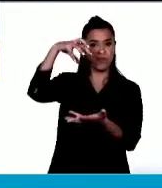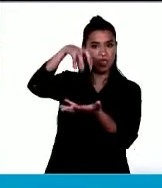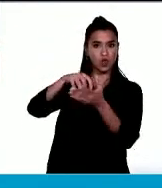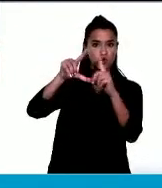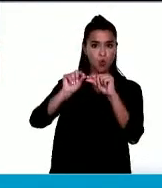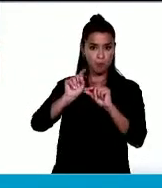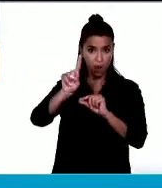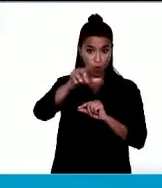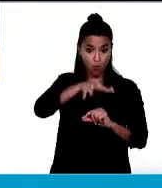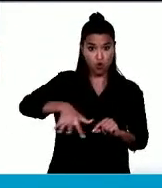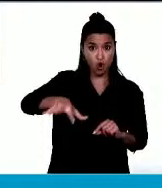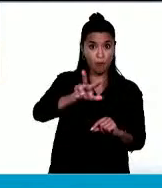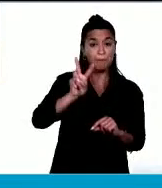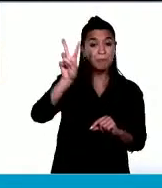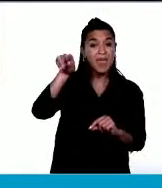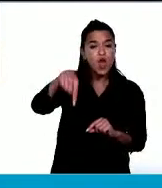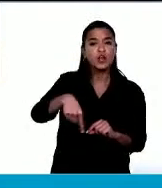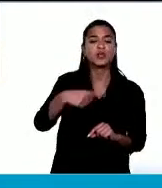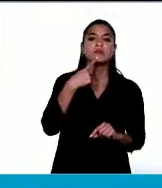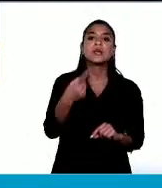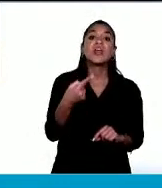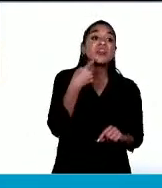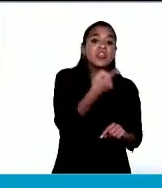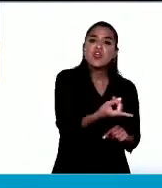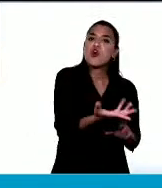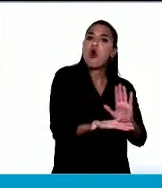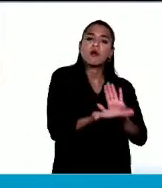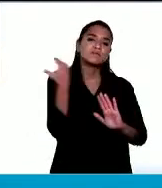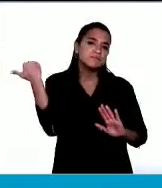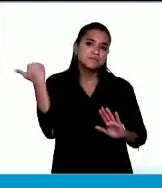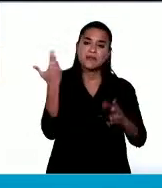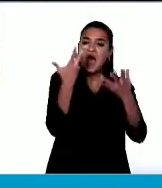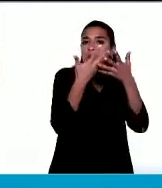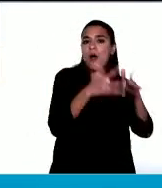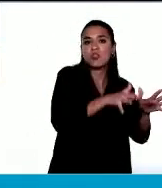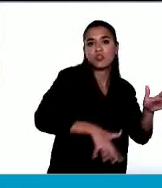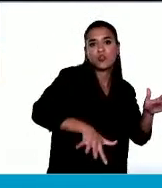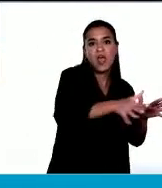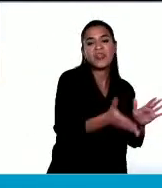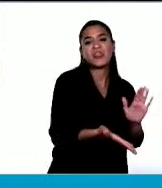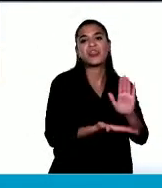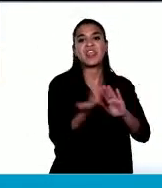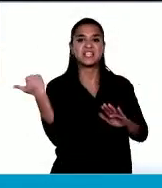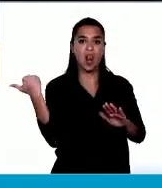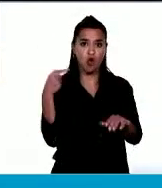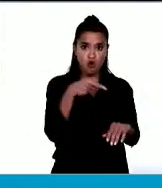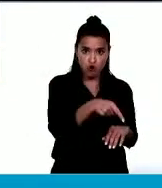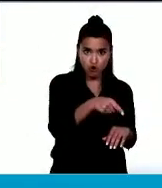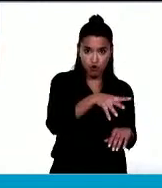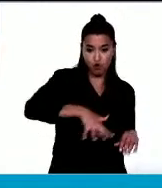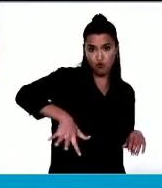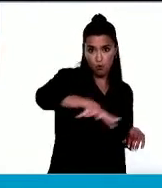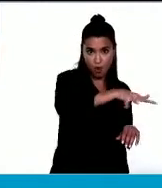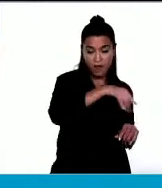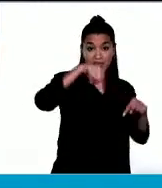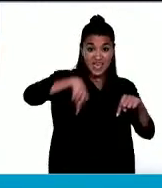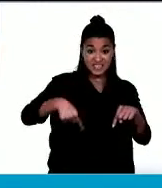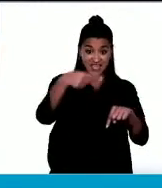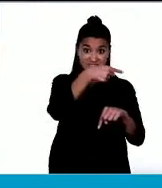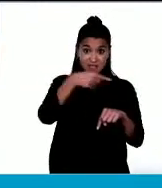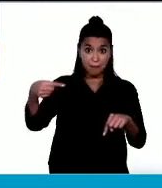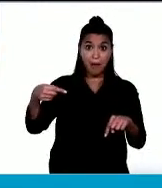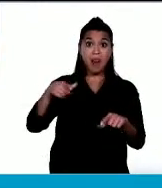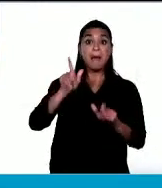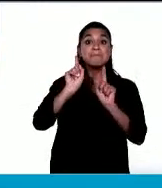presidente Perón intimó a los vecinos a abandonar el predio y ordenó la ejecución del desalojo. Esta semana, como nos contaban